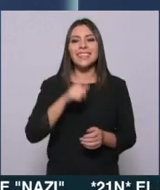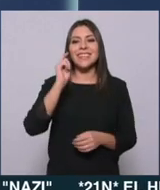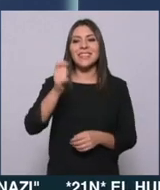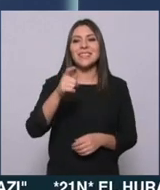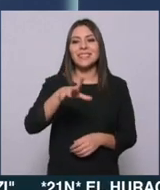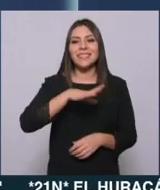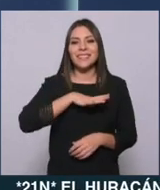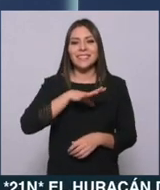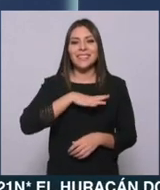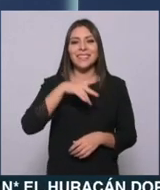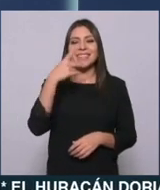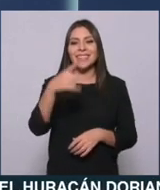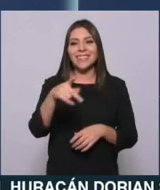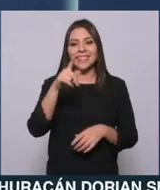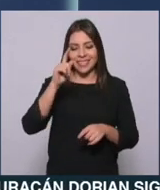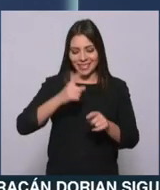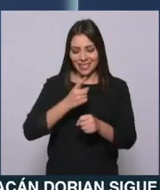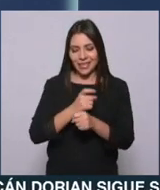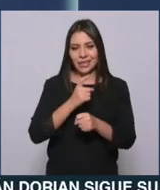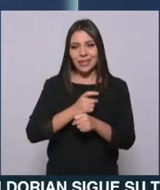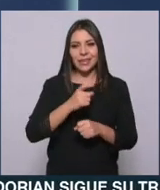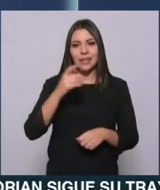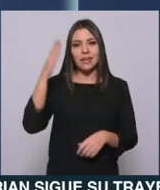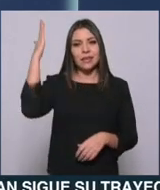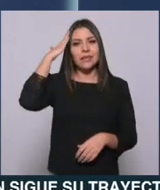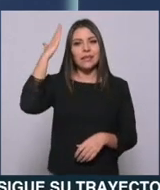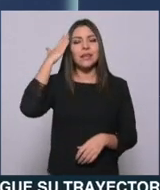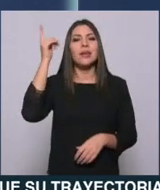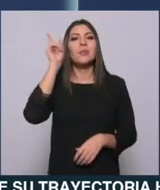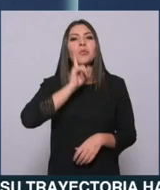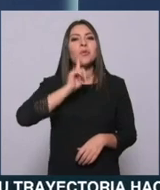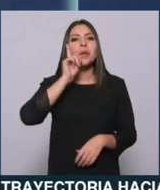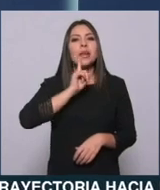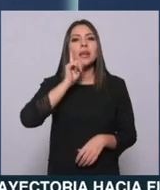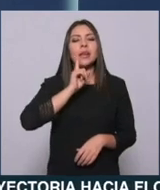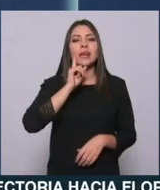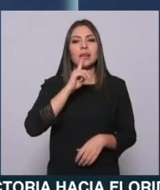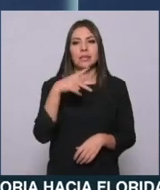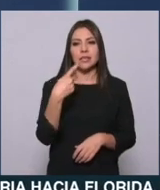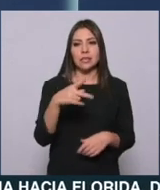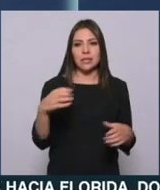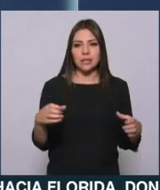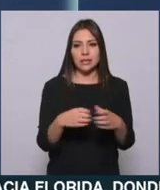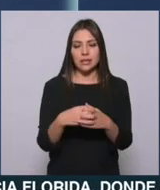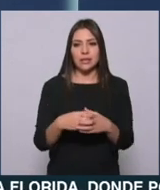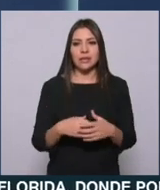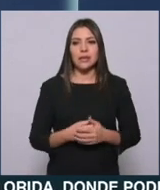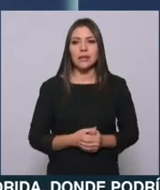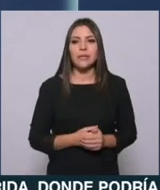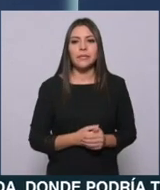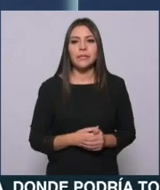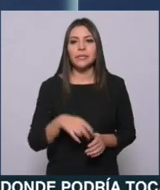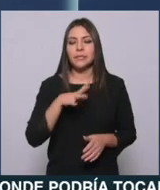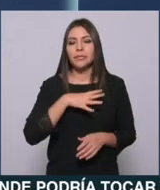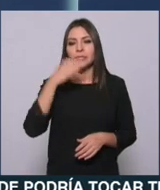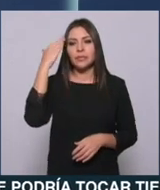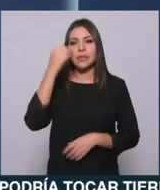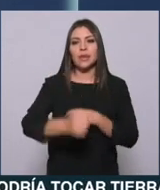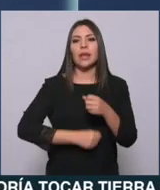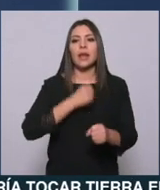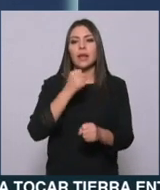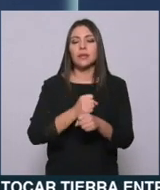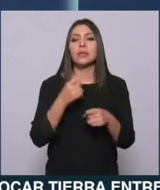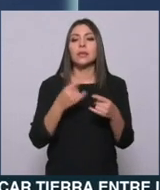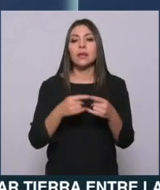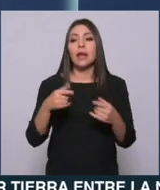ya los primeros mandos mujeres. En la historia, en los casi 132 años de historia de bomberos, vamos